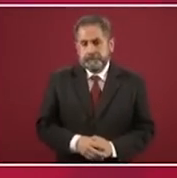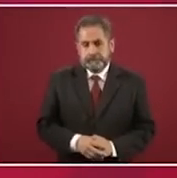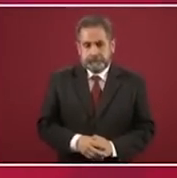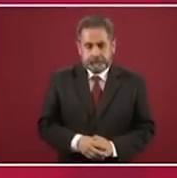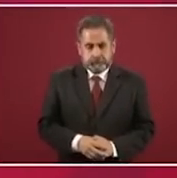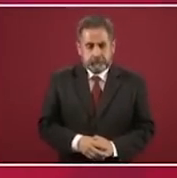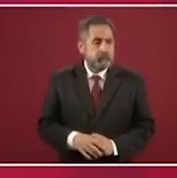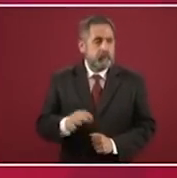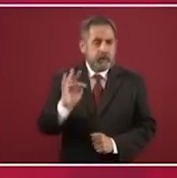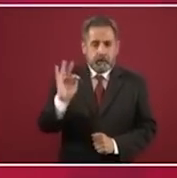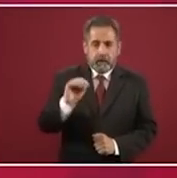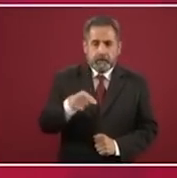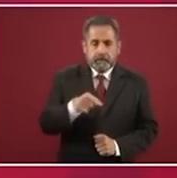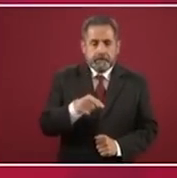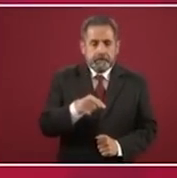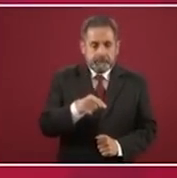Si